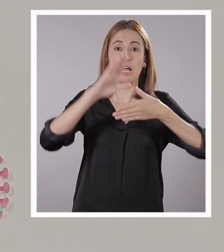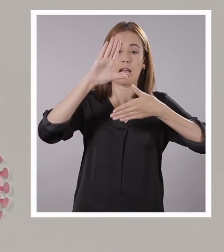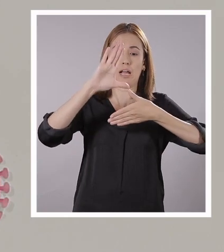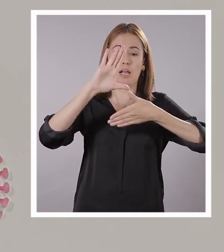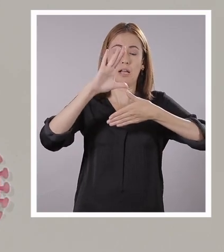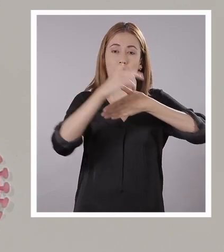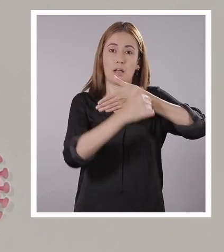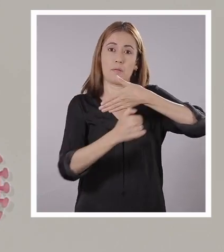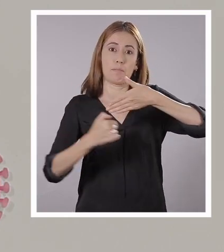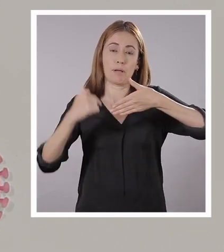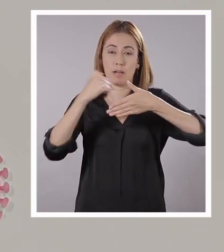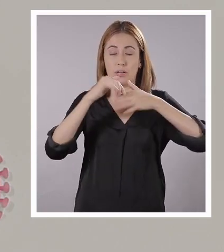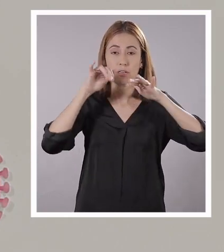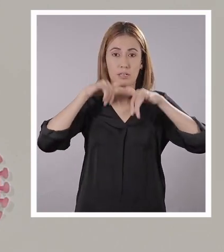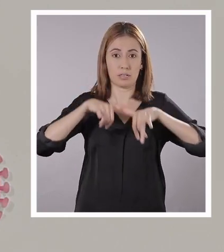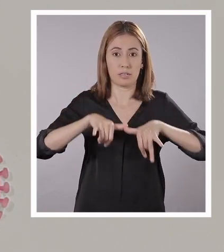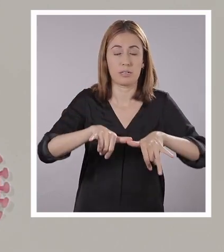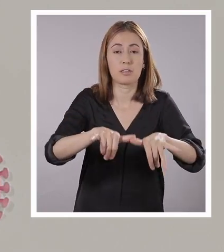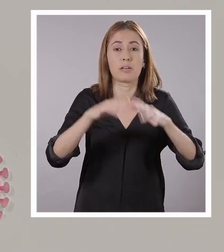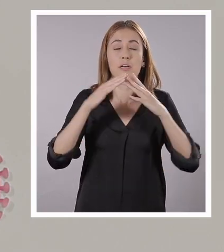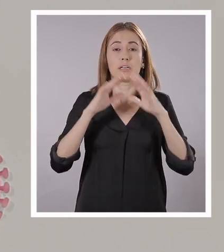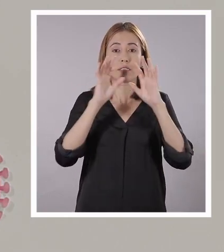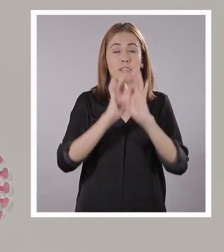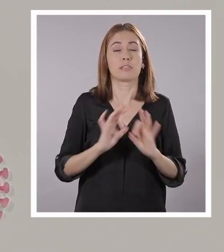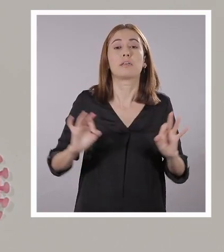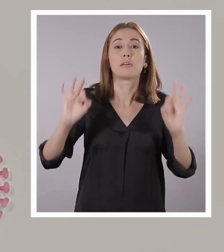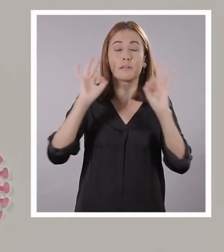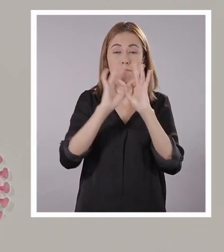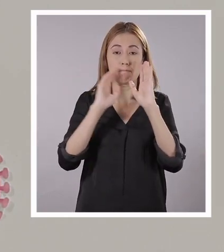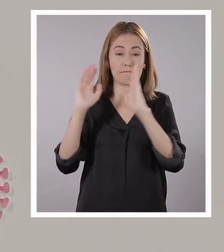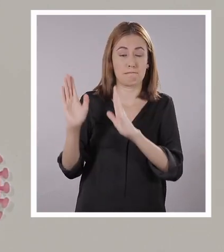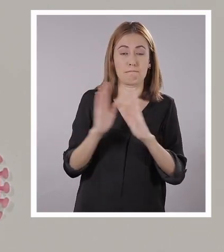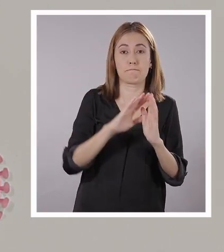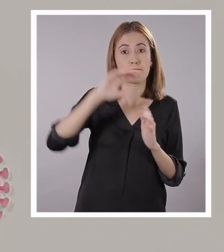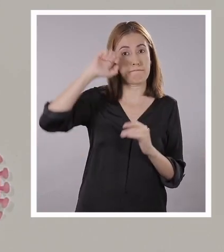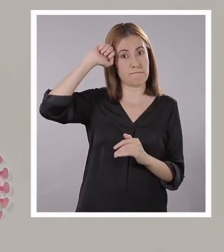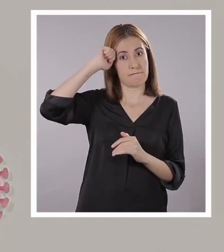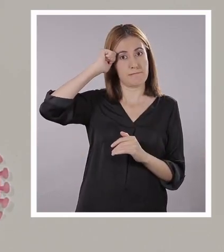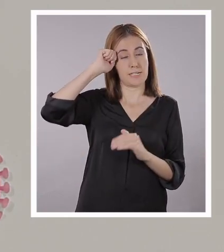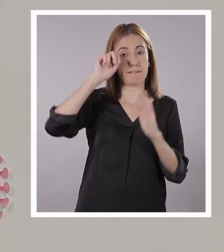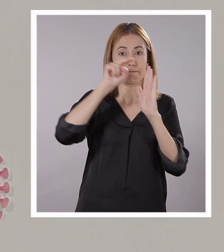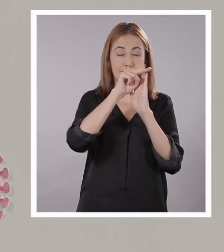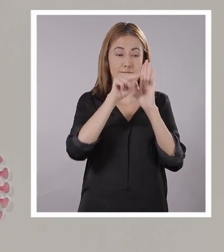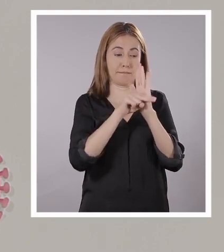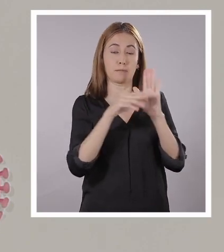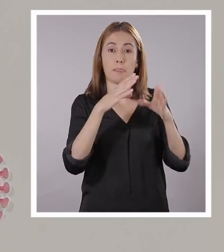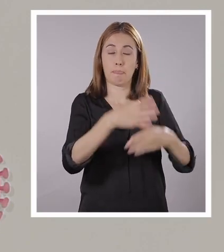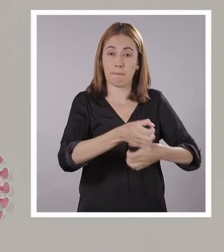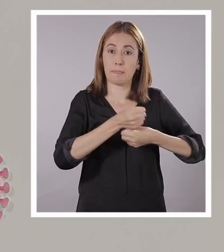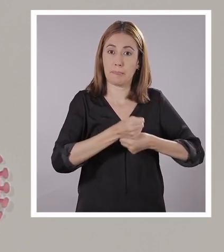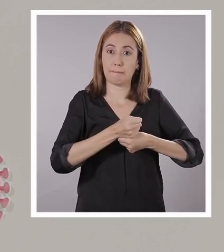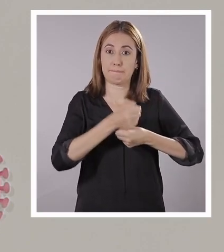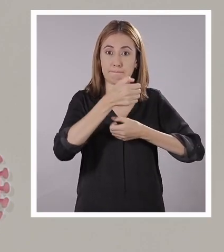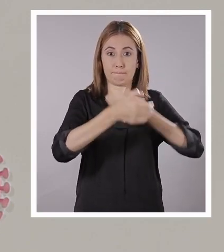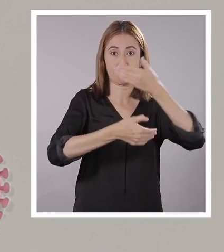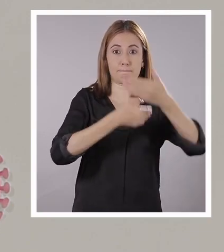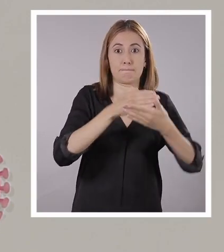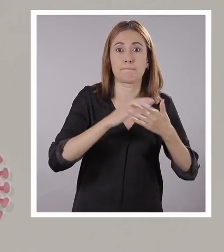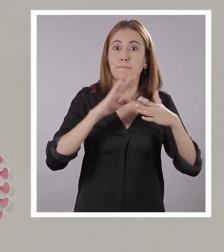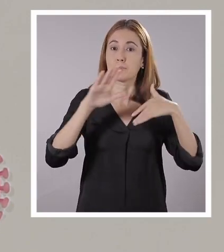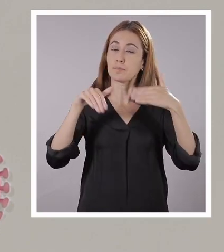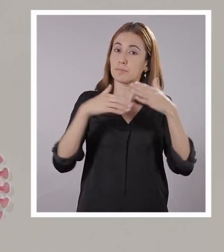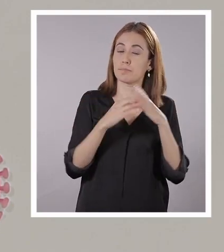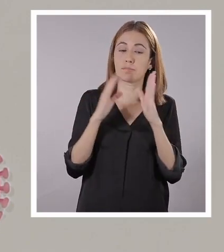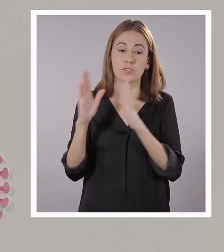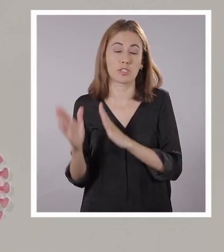Sur. Y mientras vamos haciendo eso también, Pancho, me parece importante que estamos recordando los protocolos, porque este es un registro para cuando toda esta